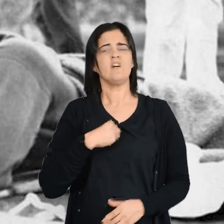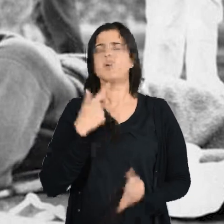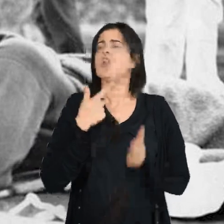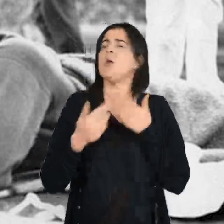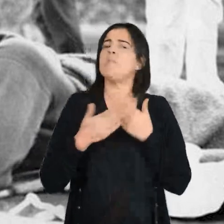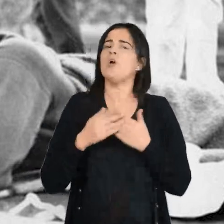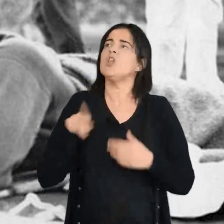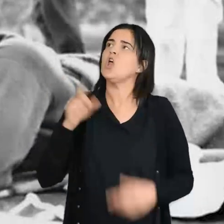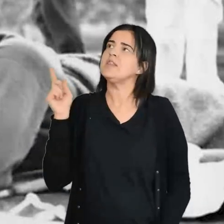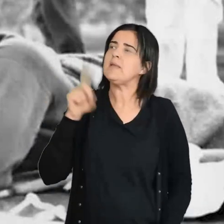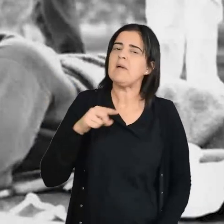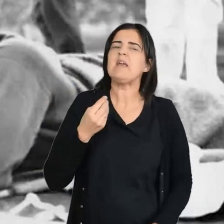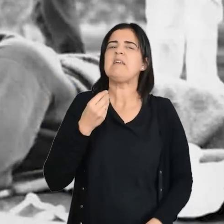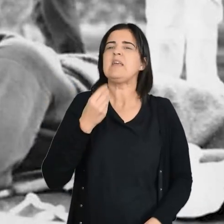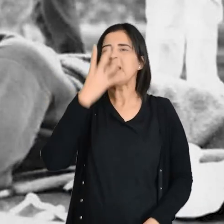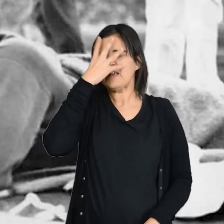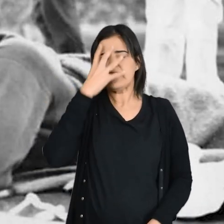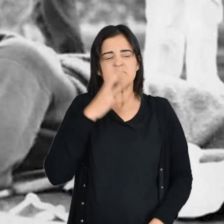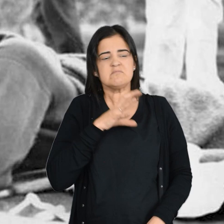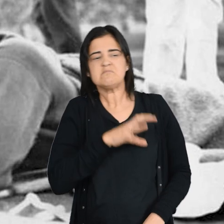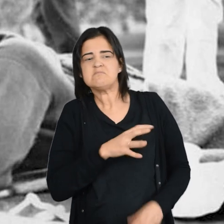importar el origen ni la raza